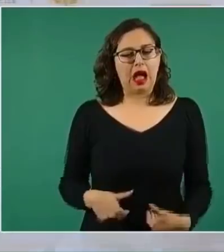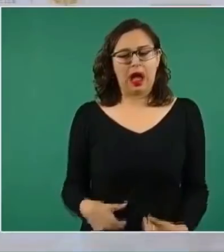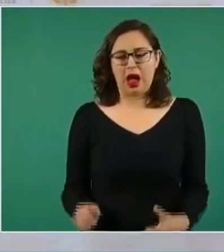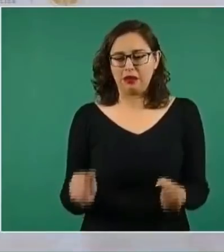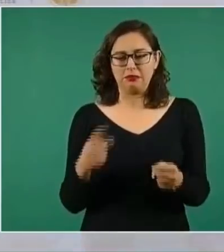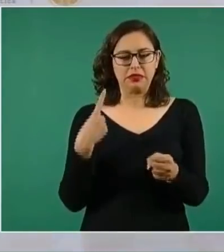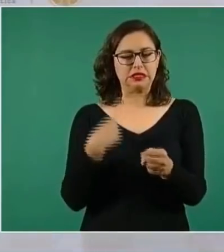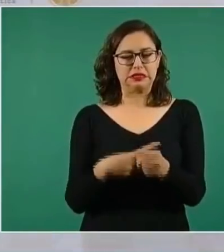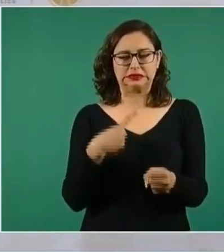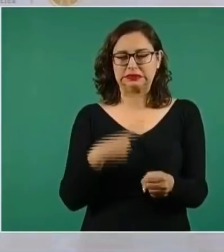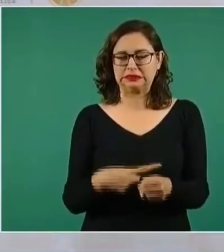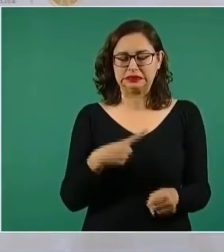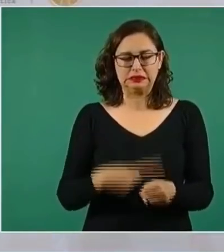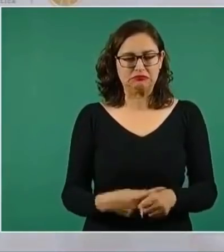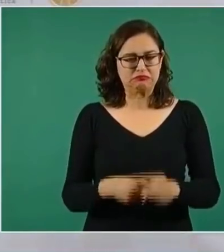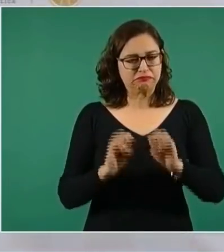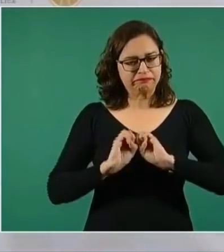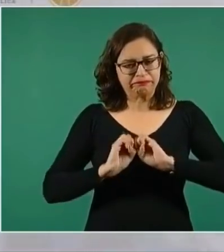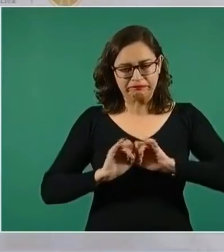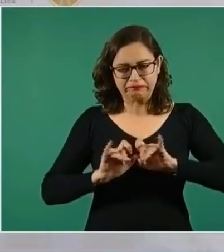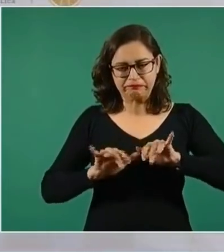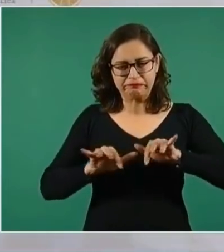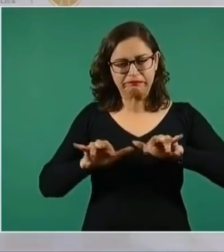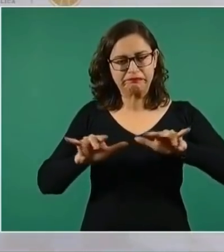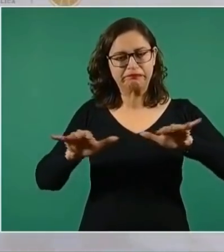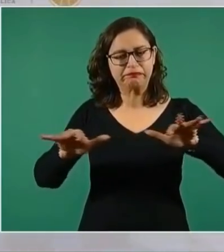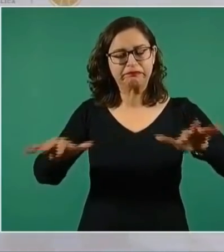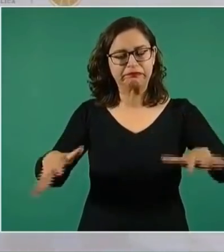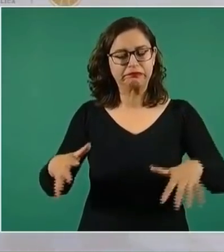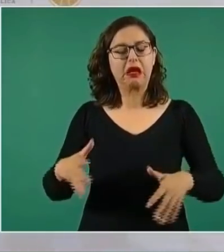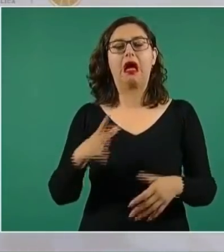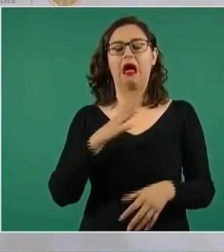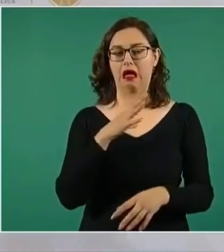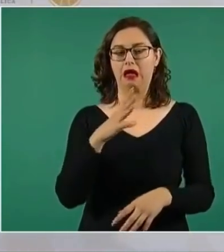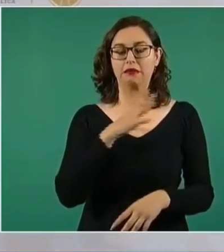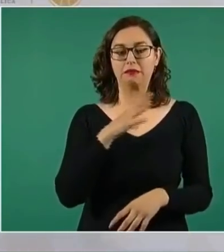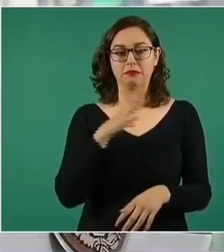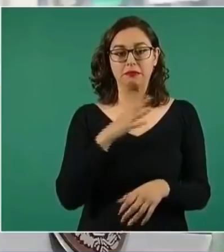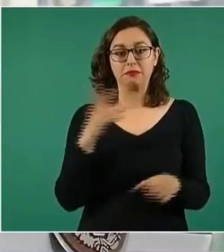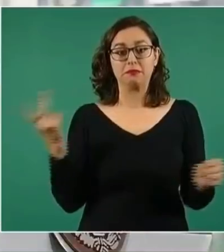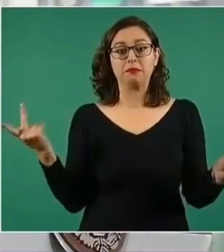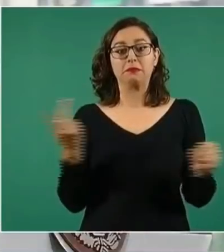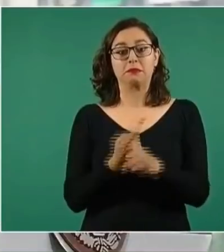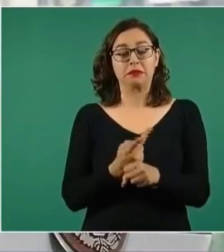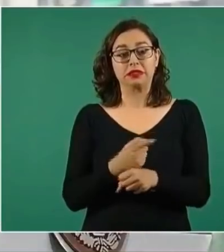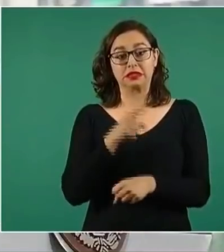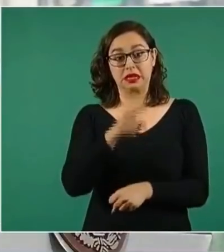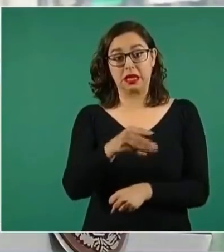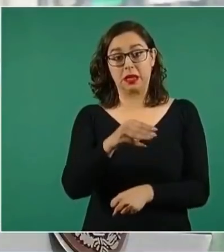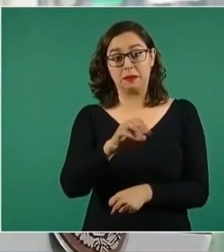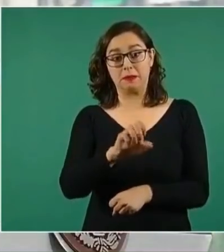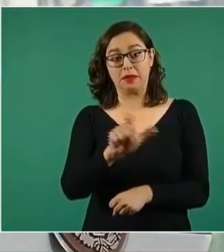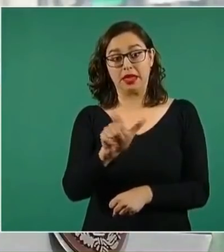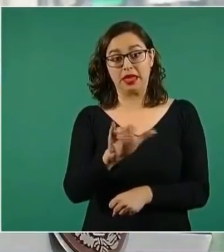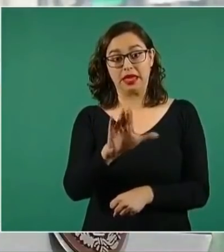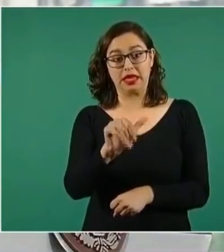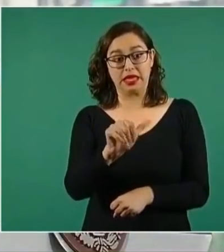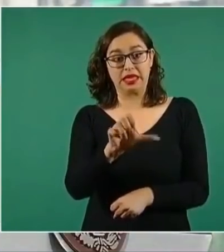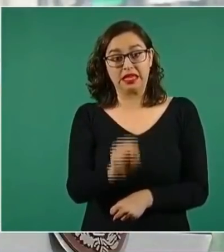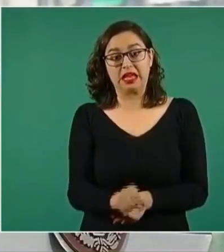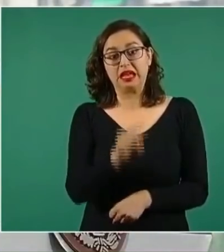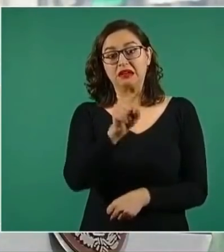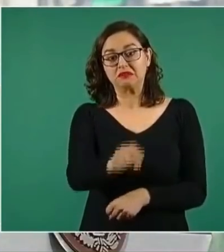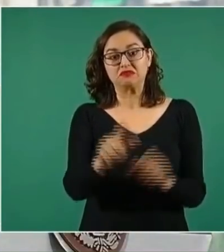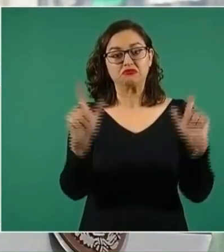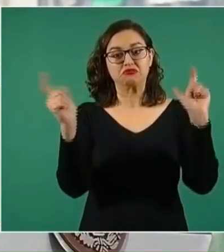cual, dice, fue causa de que los mexicas aflojasen en